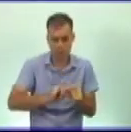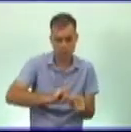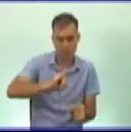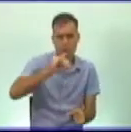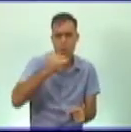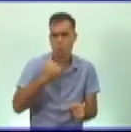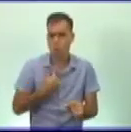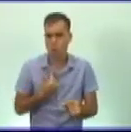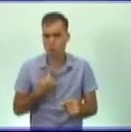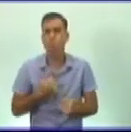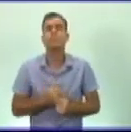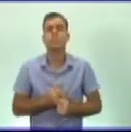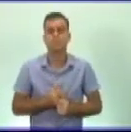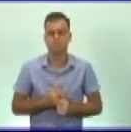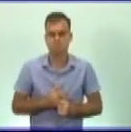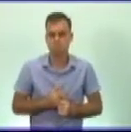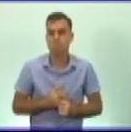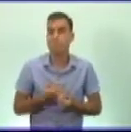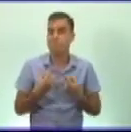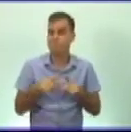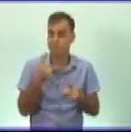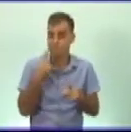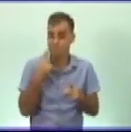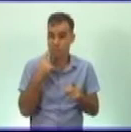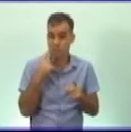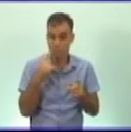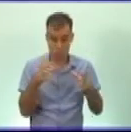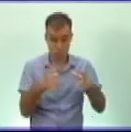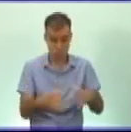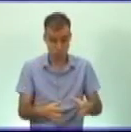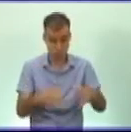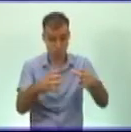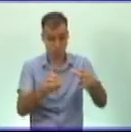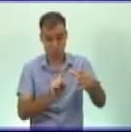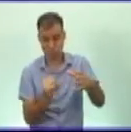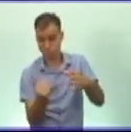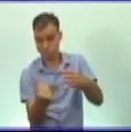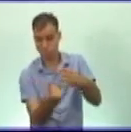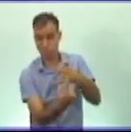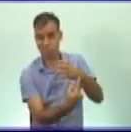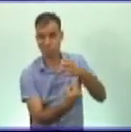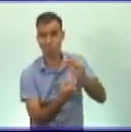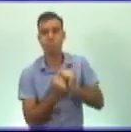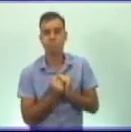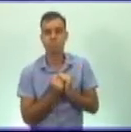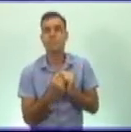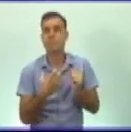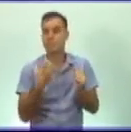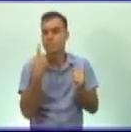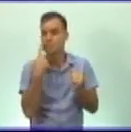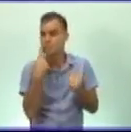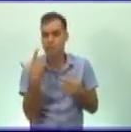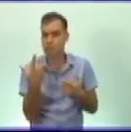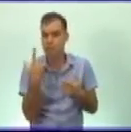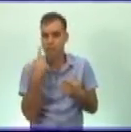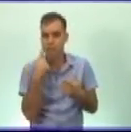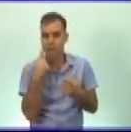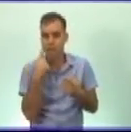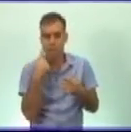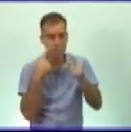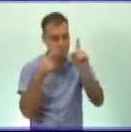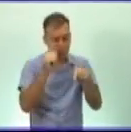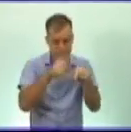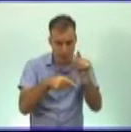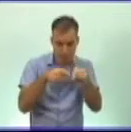Pero vamos a encontrar que en la superficie de este cilindro vamos a tener numerosos segmentos